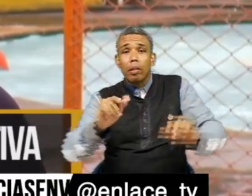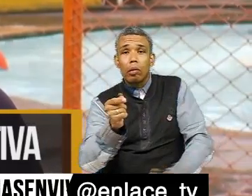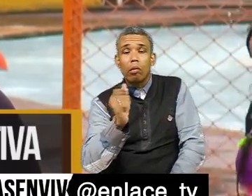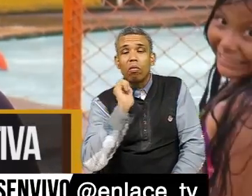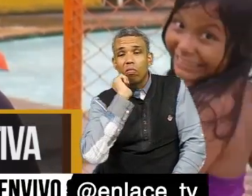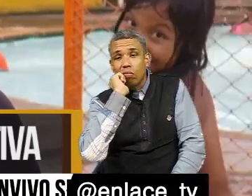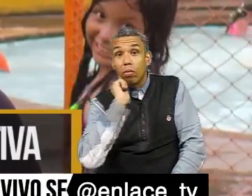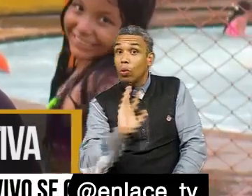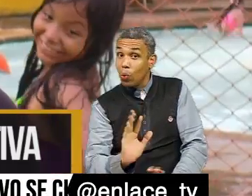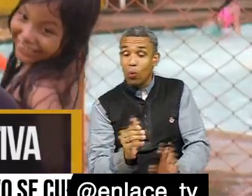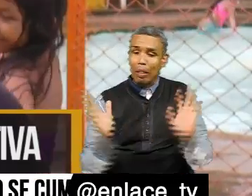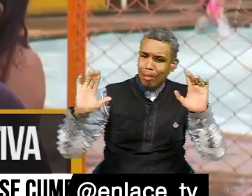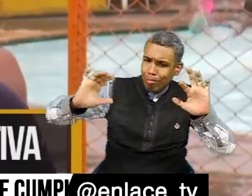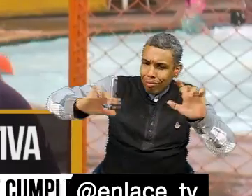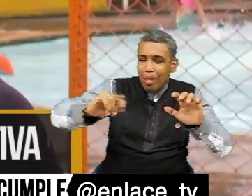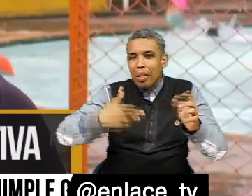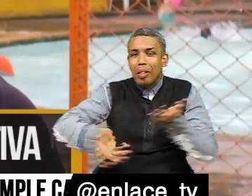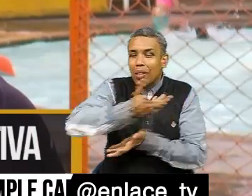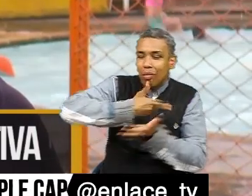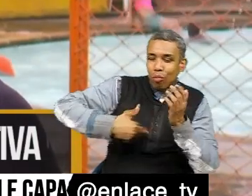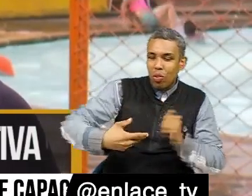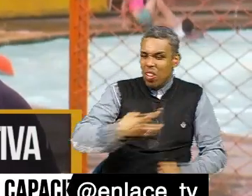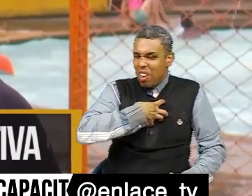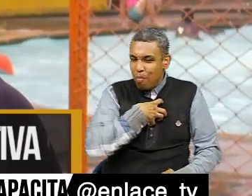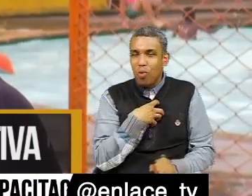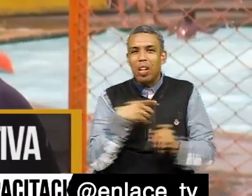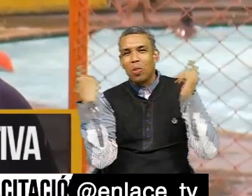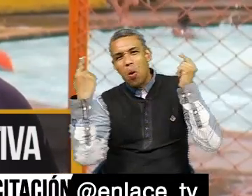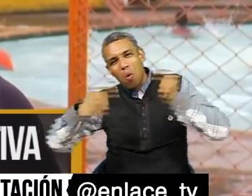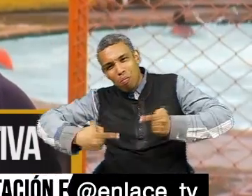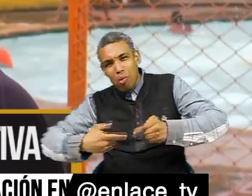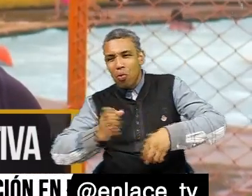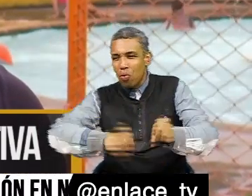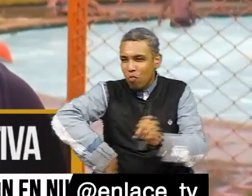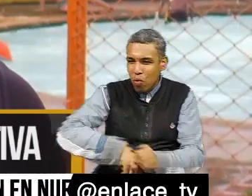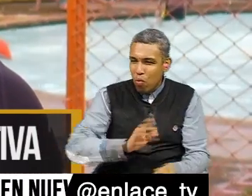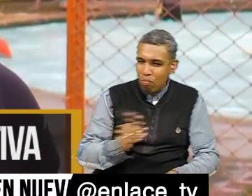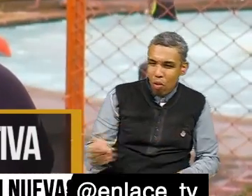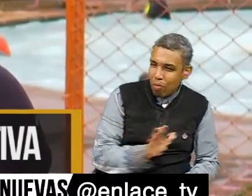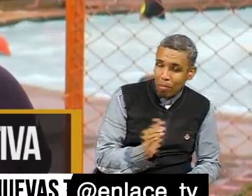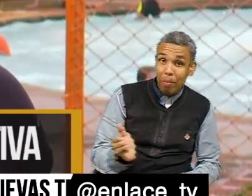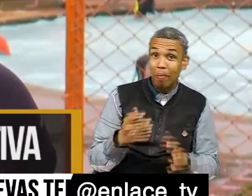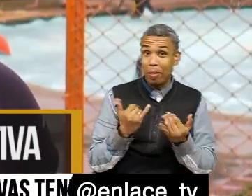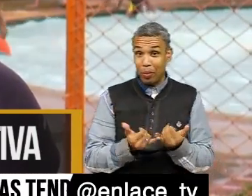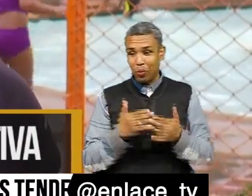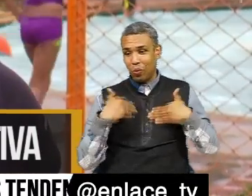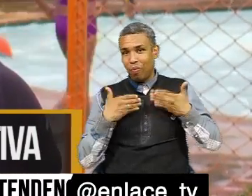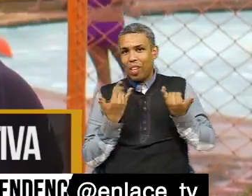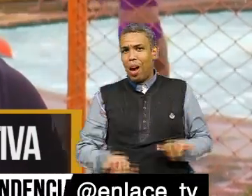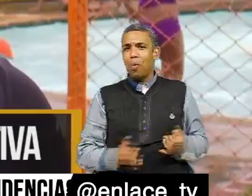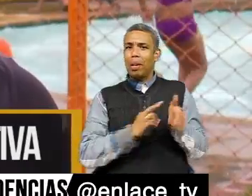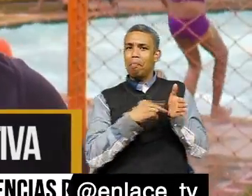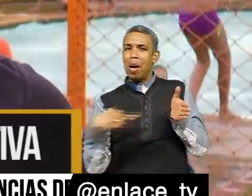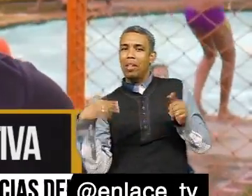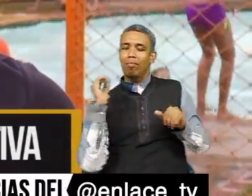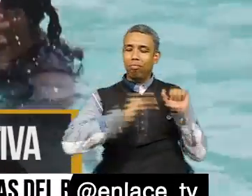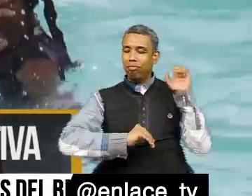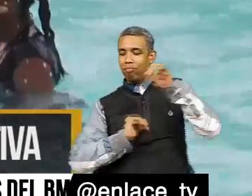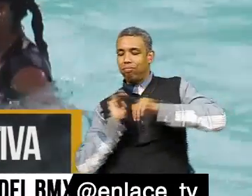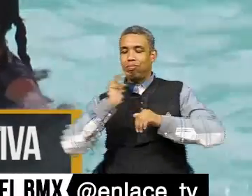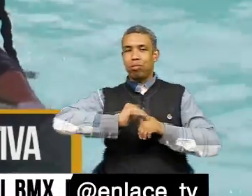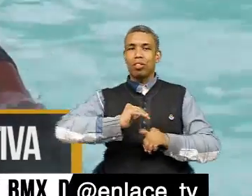momento del campeonato, de un partido, a disfrutar de una tarde de fútbol y ahora compartir en piscina, algo muy